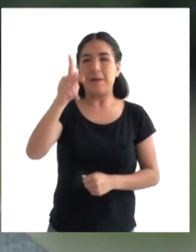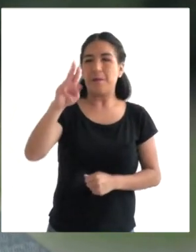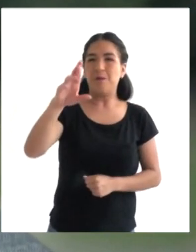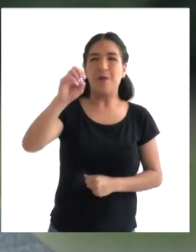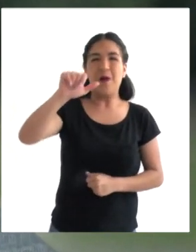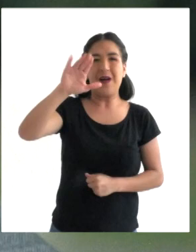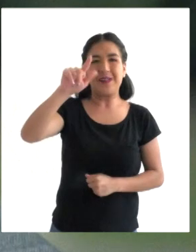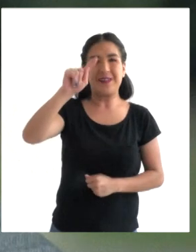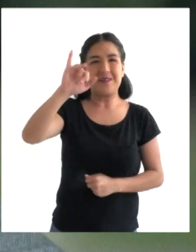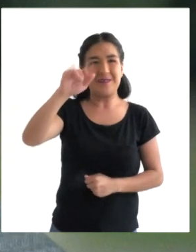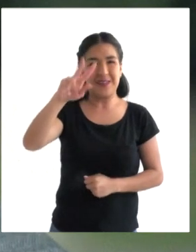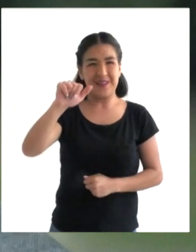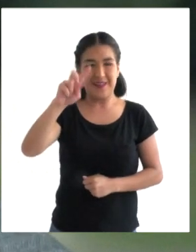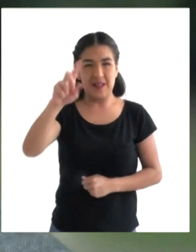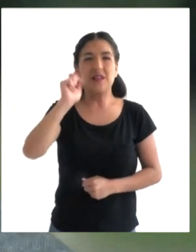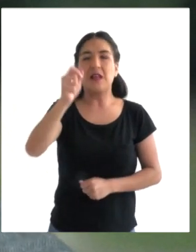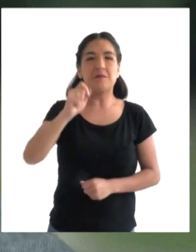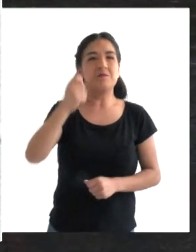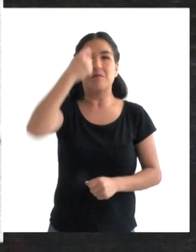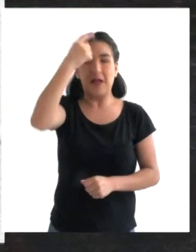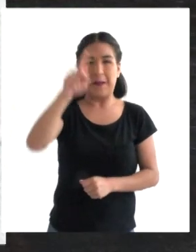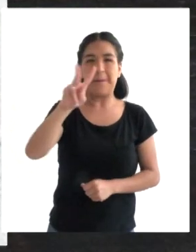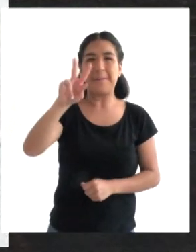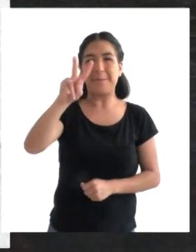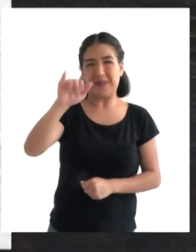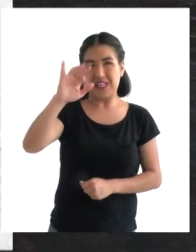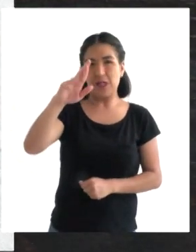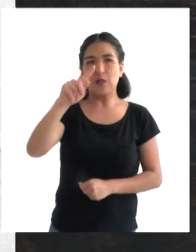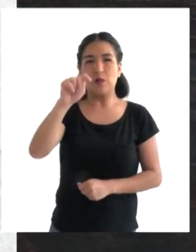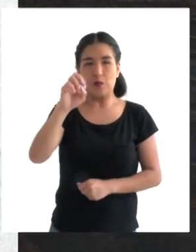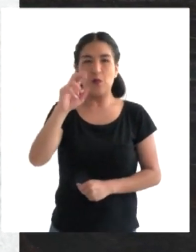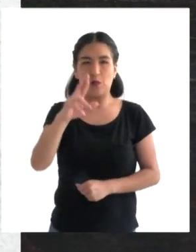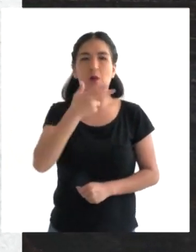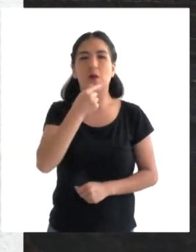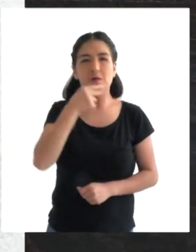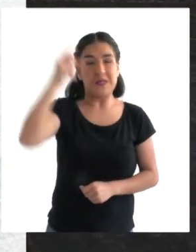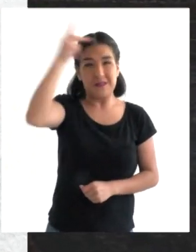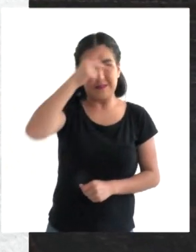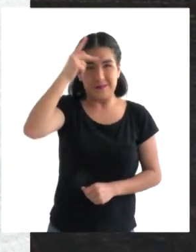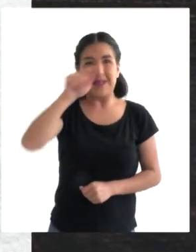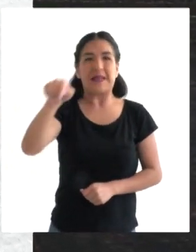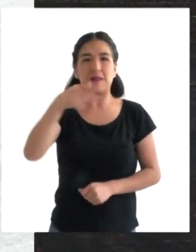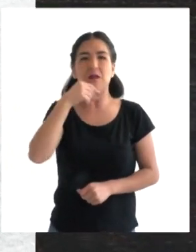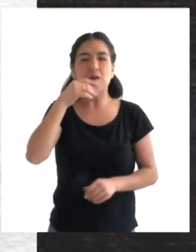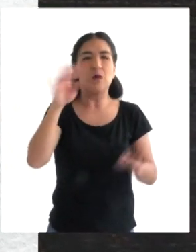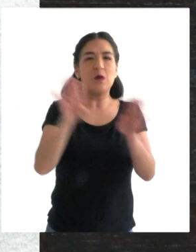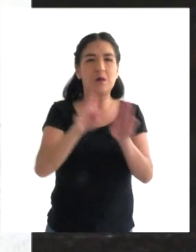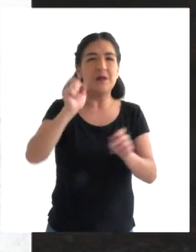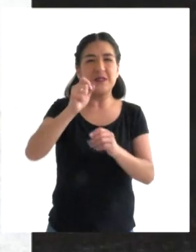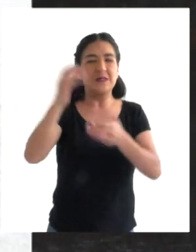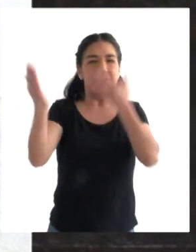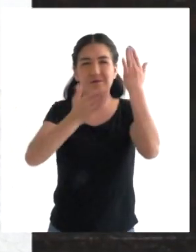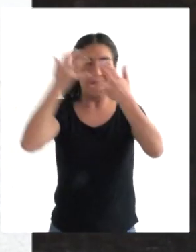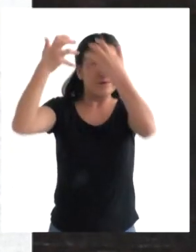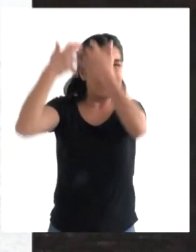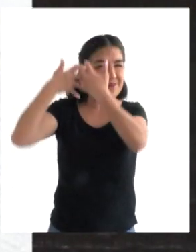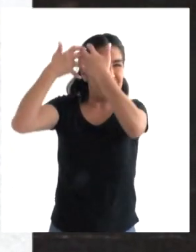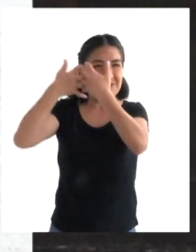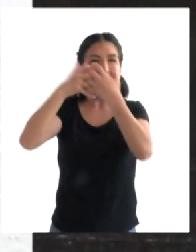proactividad fue propuesto por Viktor Frankl, un psiquiatra y neurólogo vienés, en su libro titulado